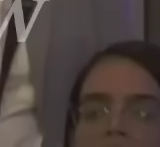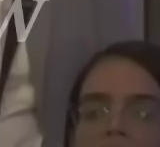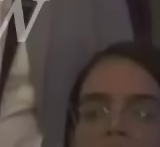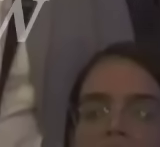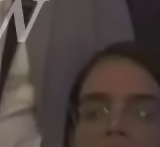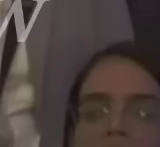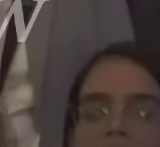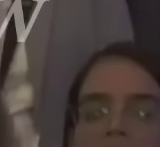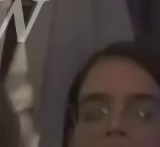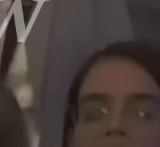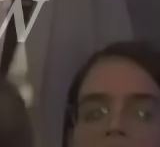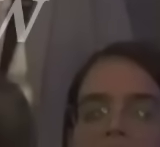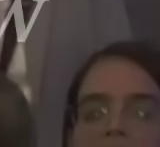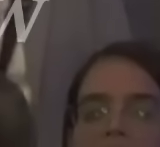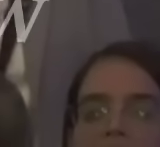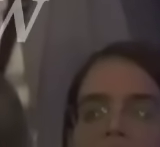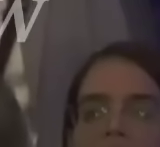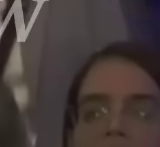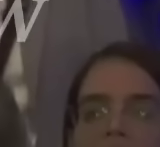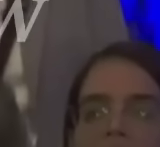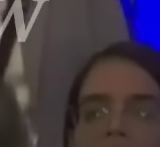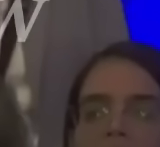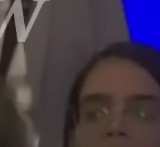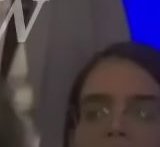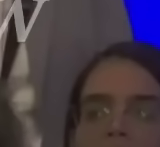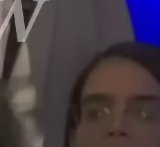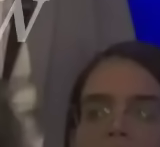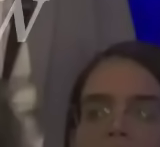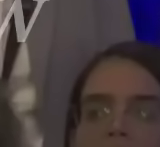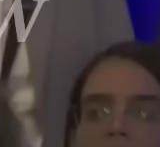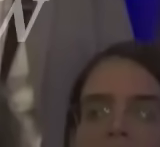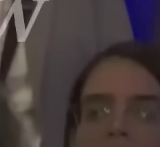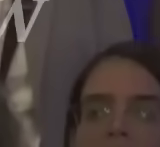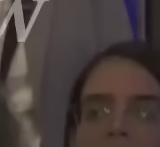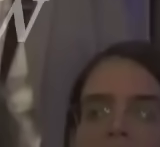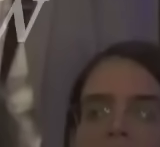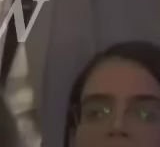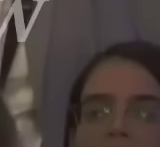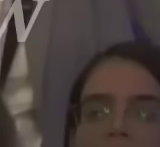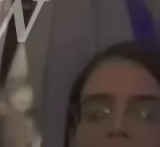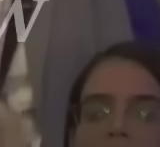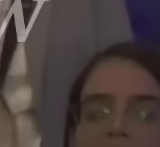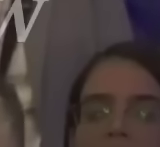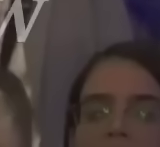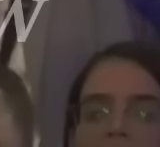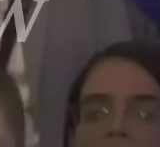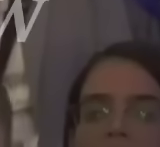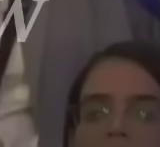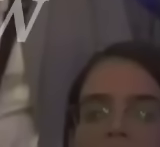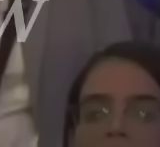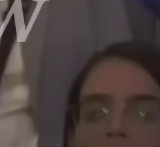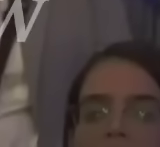hasta 5 meses y 6 meses que no están recibiendo esa ayuda. Quisiera saber qué está pasando con estas